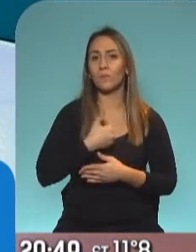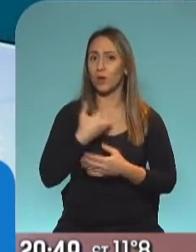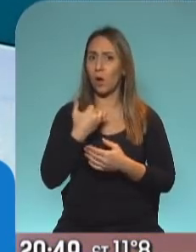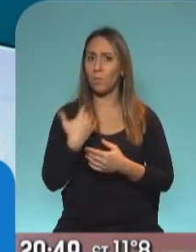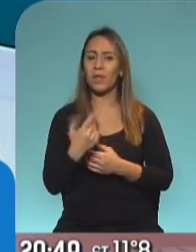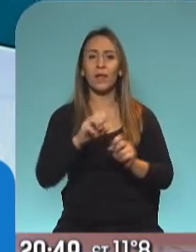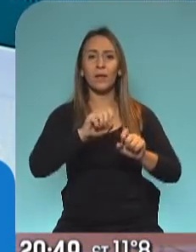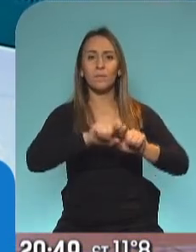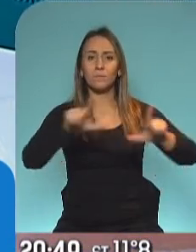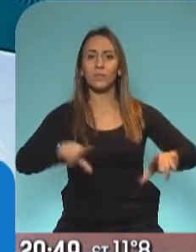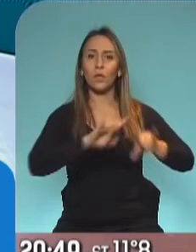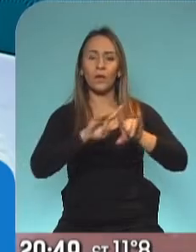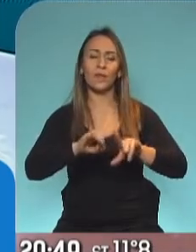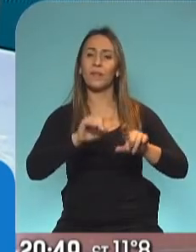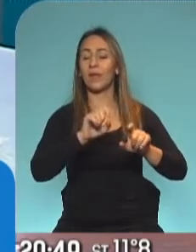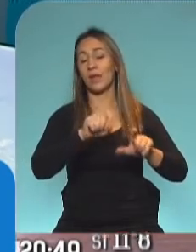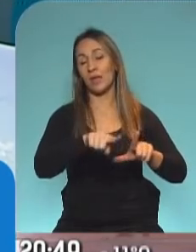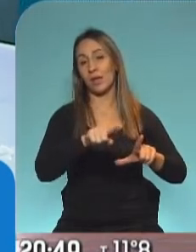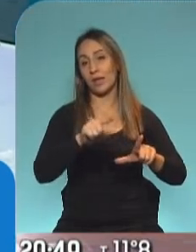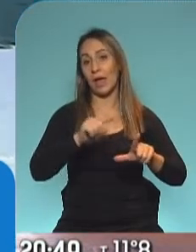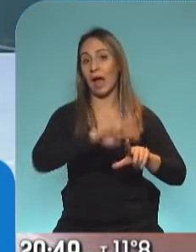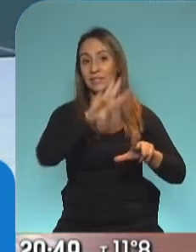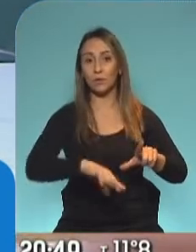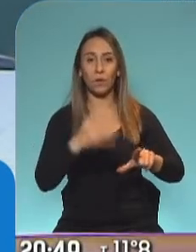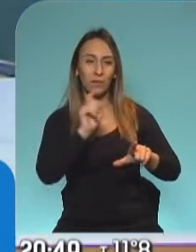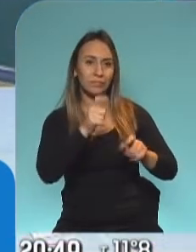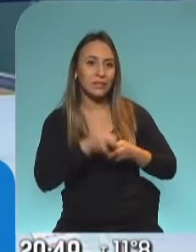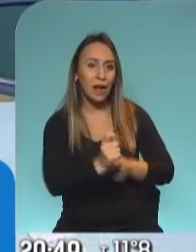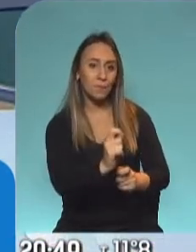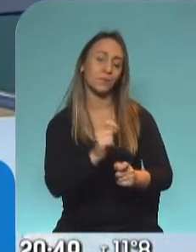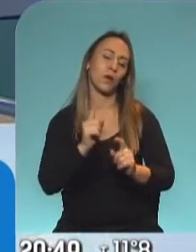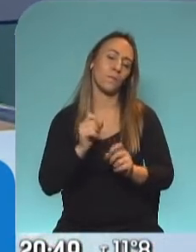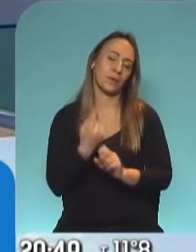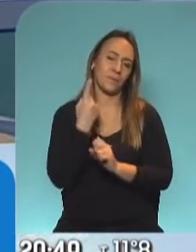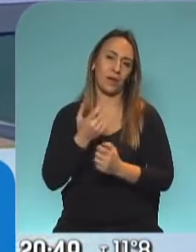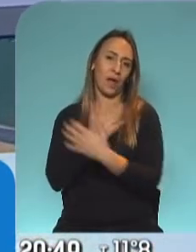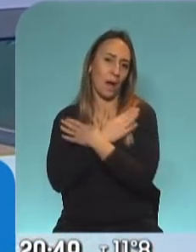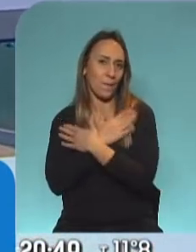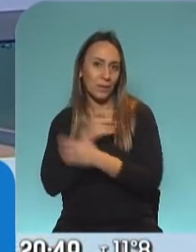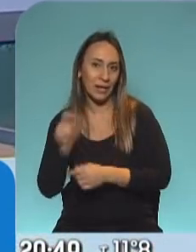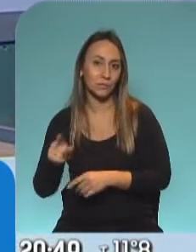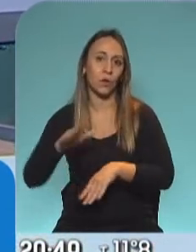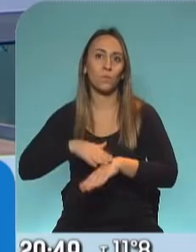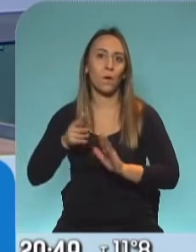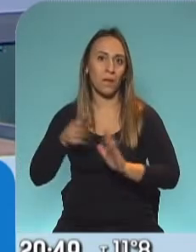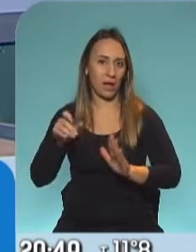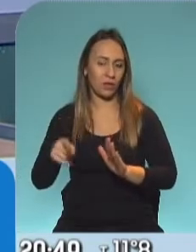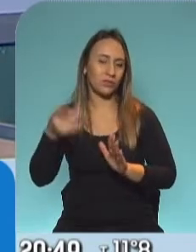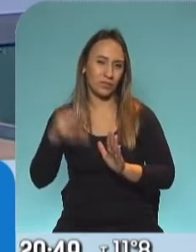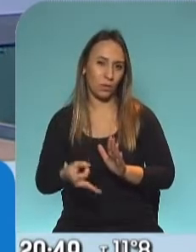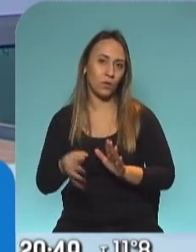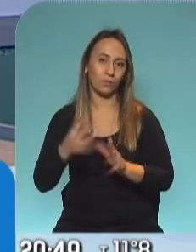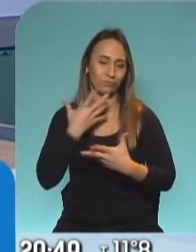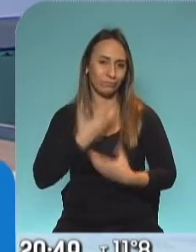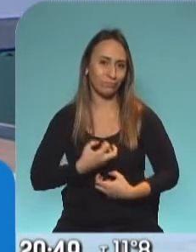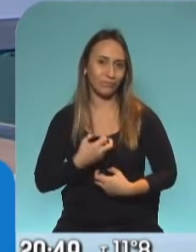su papá, por supuesto transmitirle nuestro abrazo virtual desde este momento en un tiempo seguramente tan